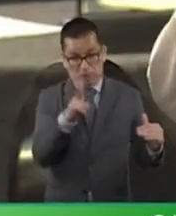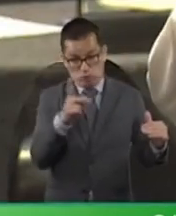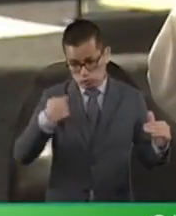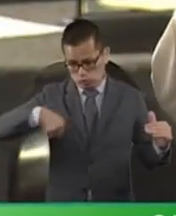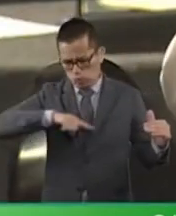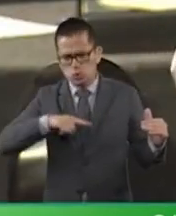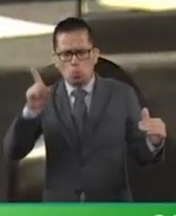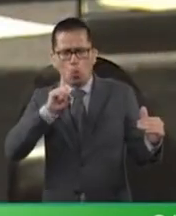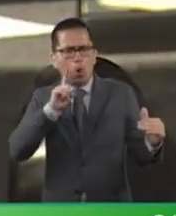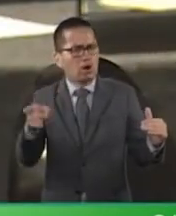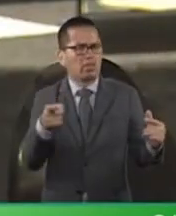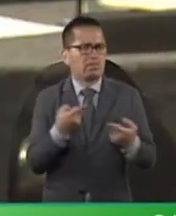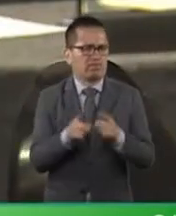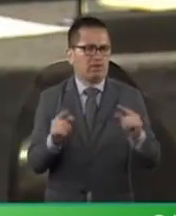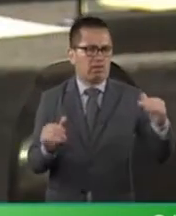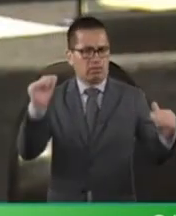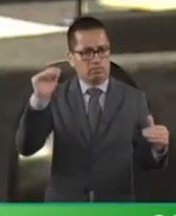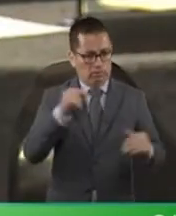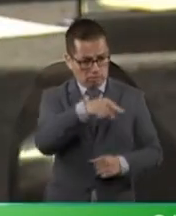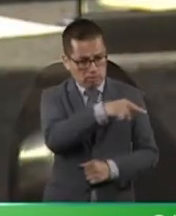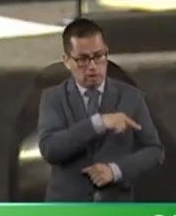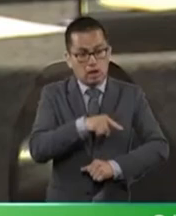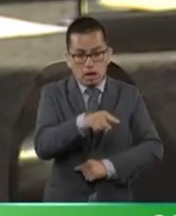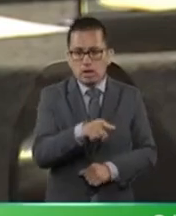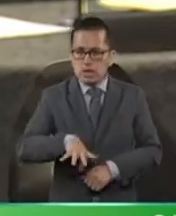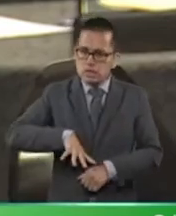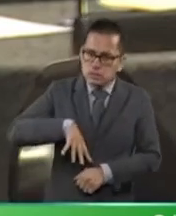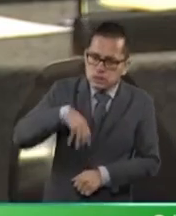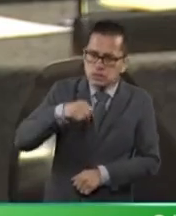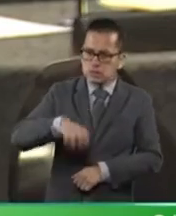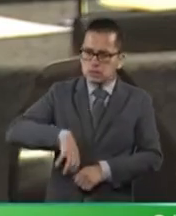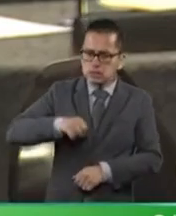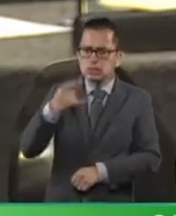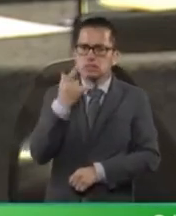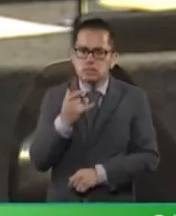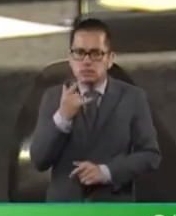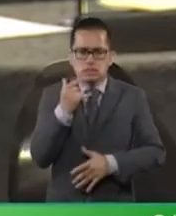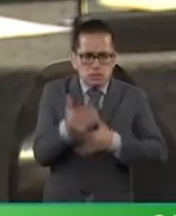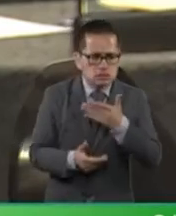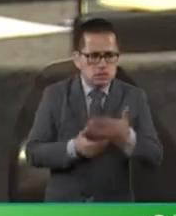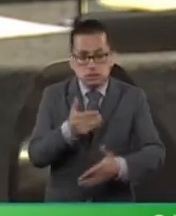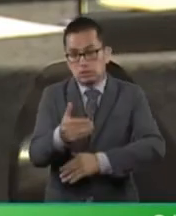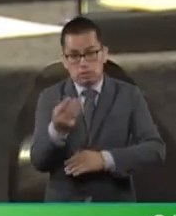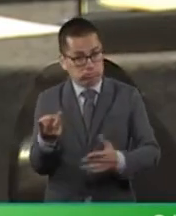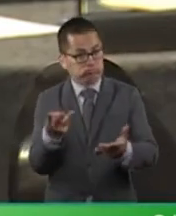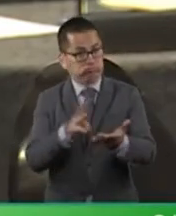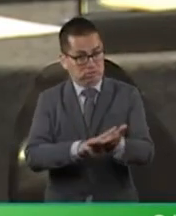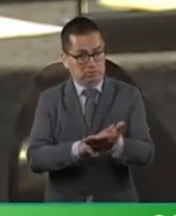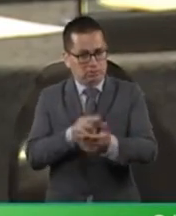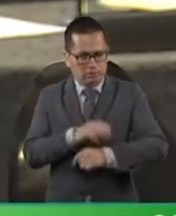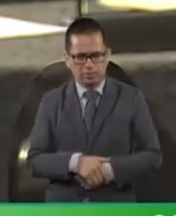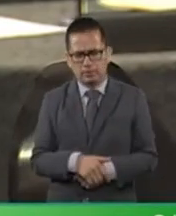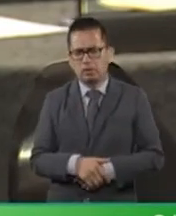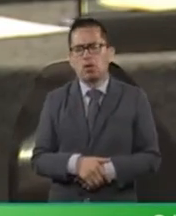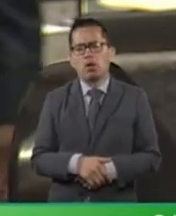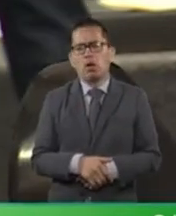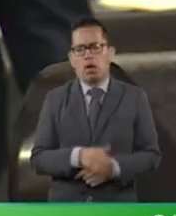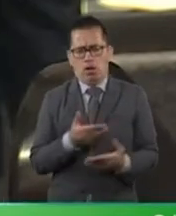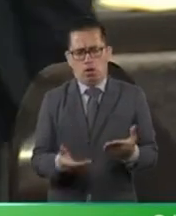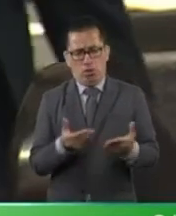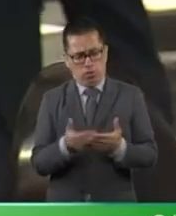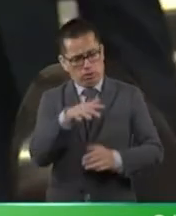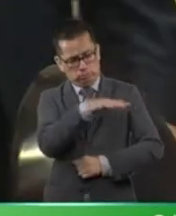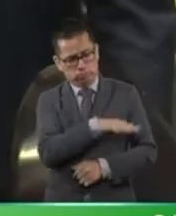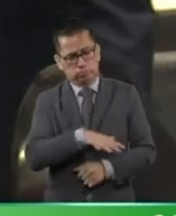a las mujeres indígenas les cuesta el triple poder salir adelante. Que hoy hablamos que solo 6 millones de niñas indígenas